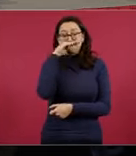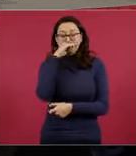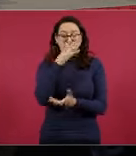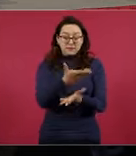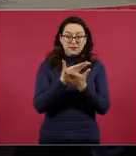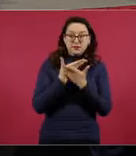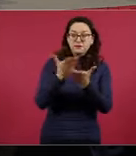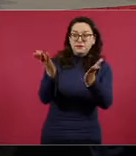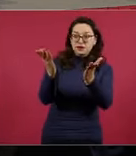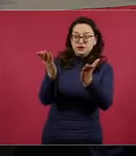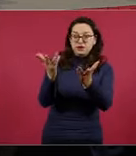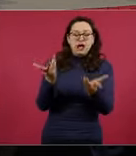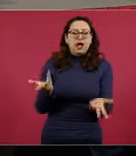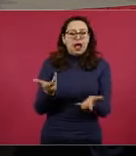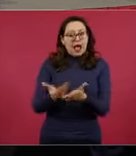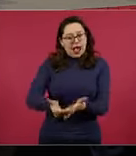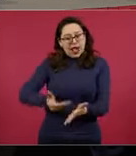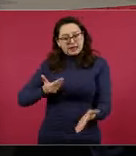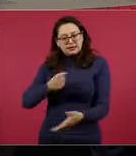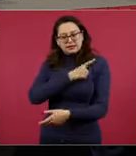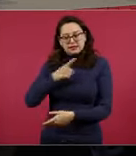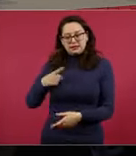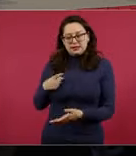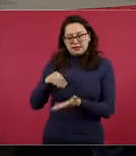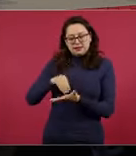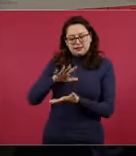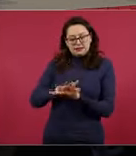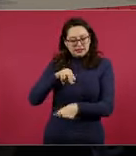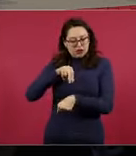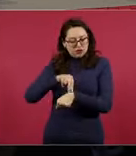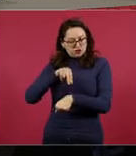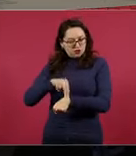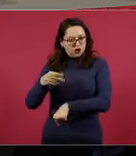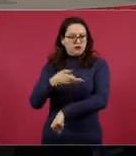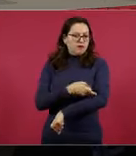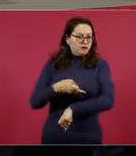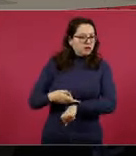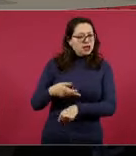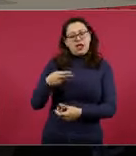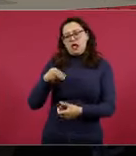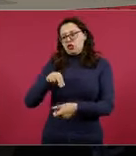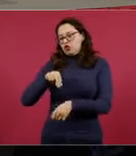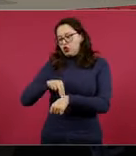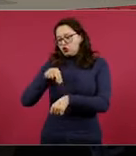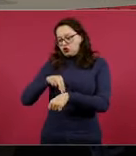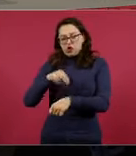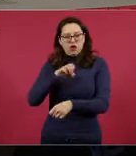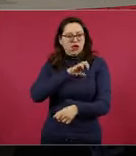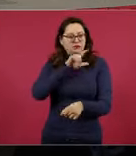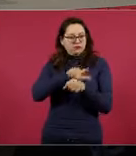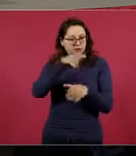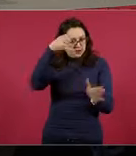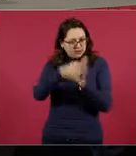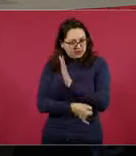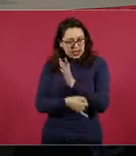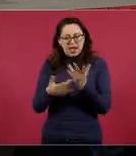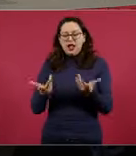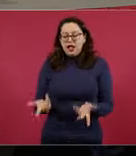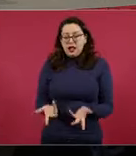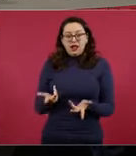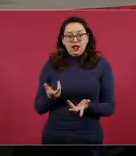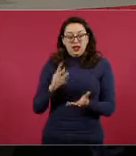proviene de una consulta de medicina familiar, una consulta de especialidad. Hoy hemos hecho un